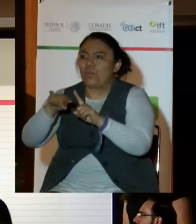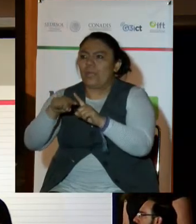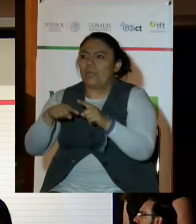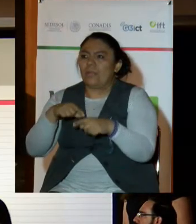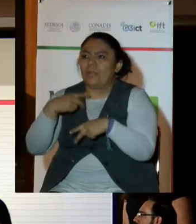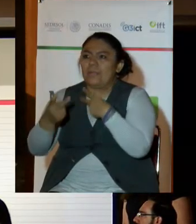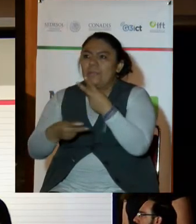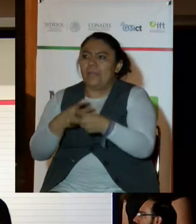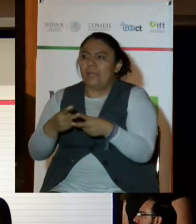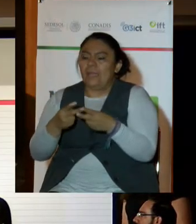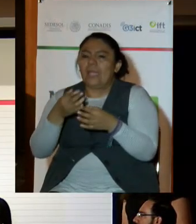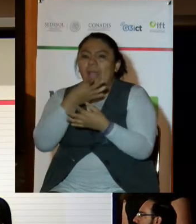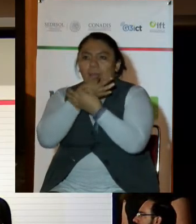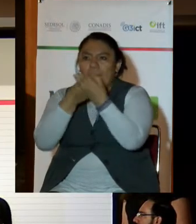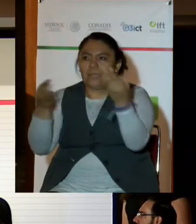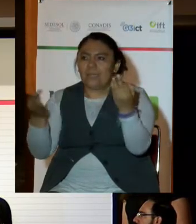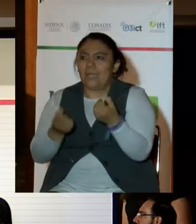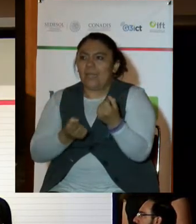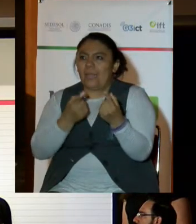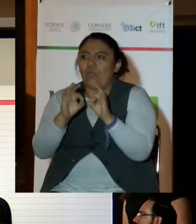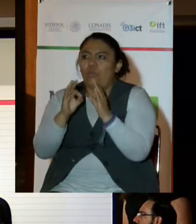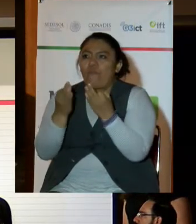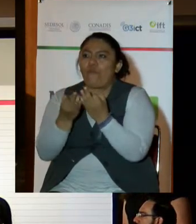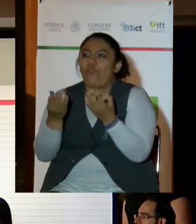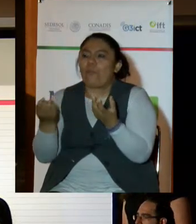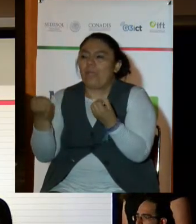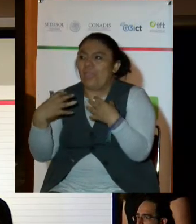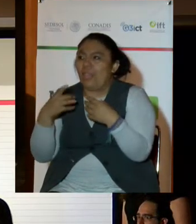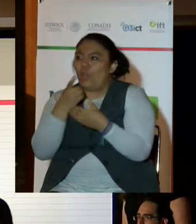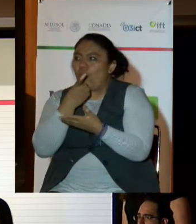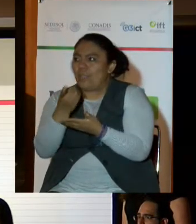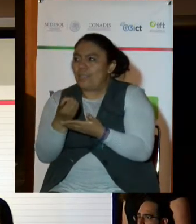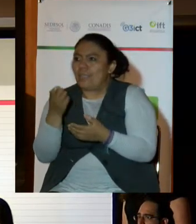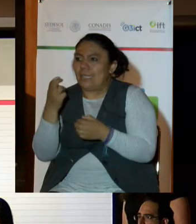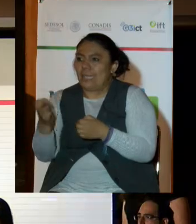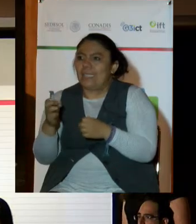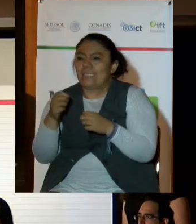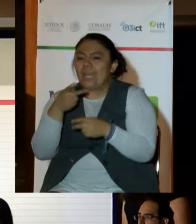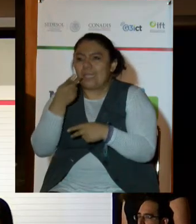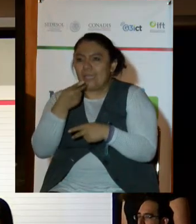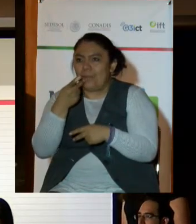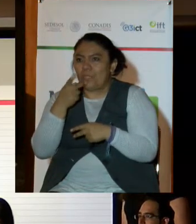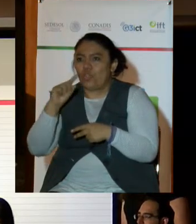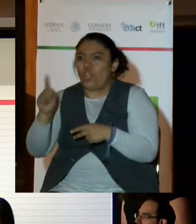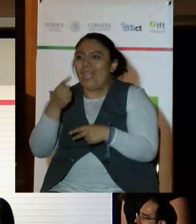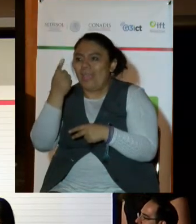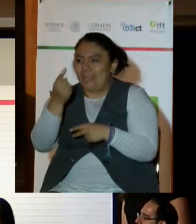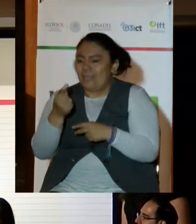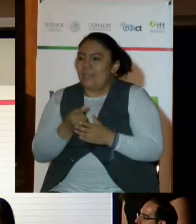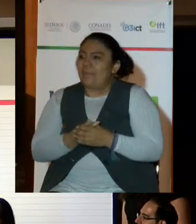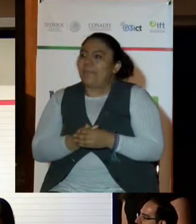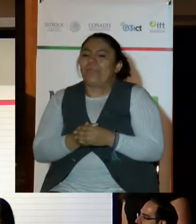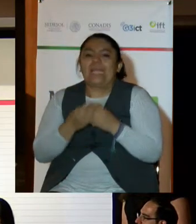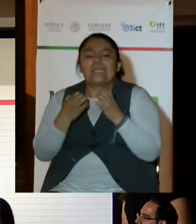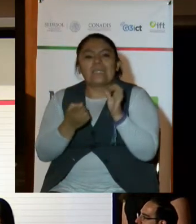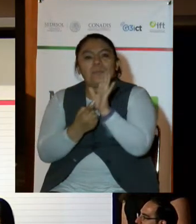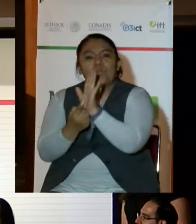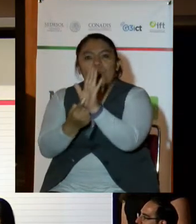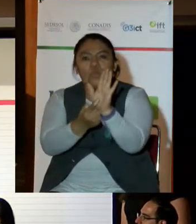esfuerzo. CONADIS ha sido un gran aliado, CONAPRED también lo ha sido, y en la mañana vino su nueva titular y estamos refrendando estos